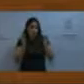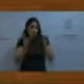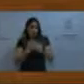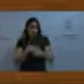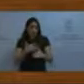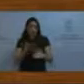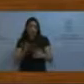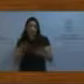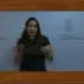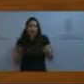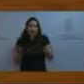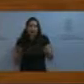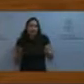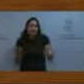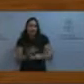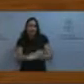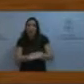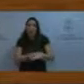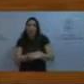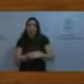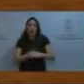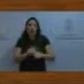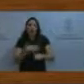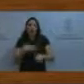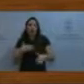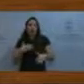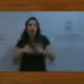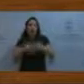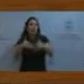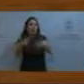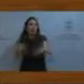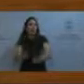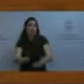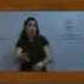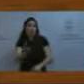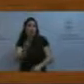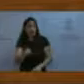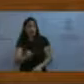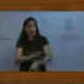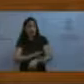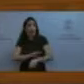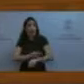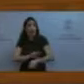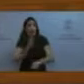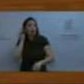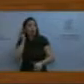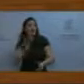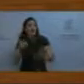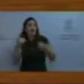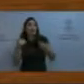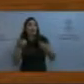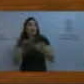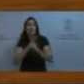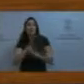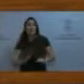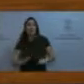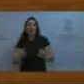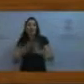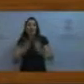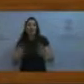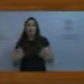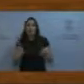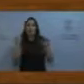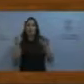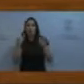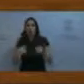hacia adelante del Gobierno y de la consejera responsable han llevado a esta empresa pública a la ruina total. Yo creo que hoy, tras un ERE que ha